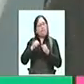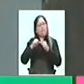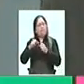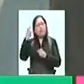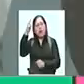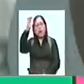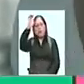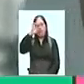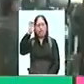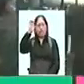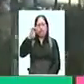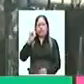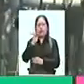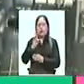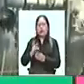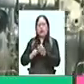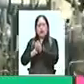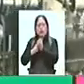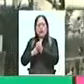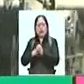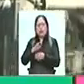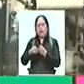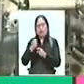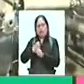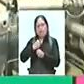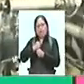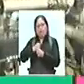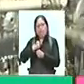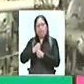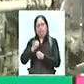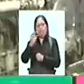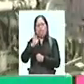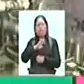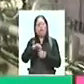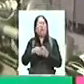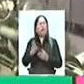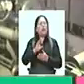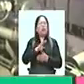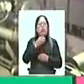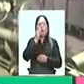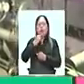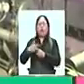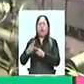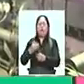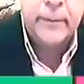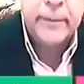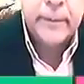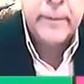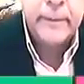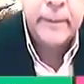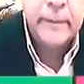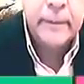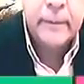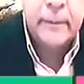para que no nos falte el alimento en nuestra mesa, pero también para alimentar a millones de bocas en el mundo. ¿Y se tiene